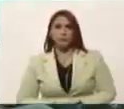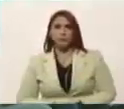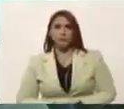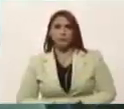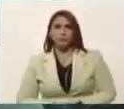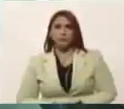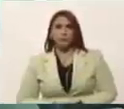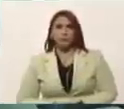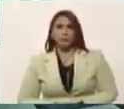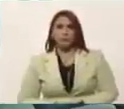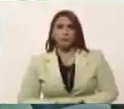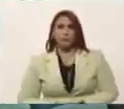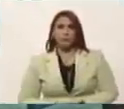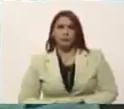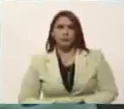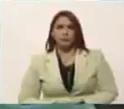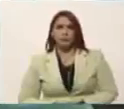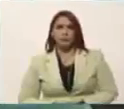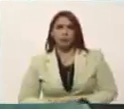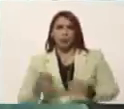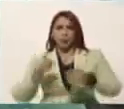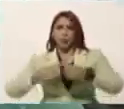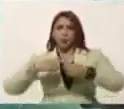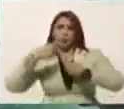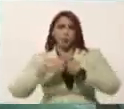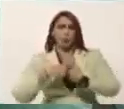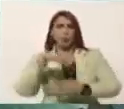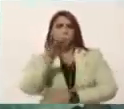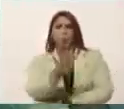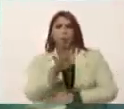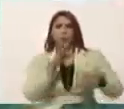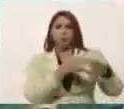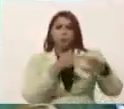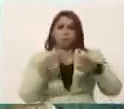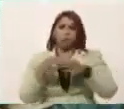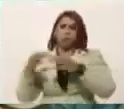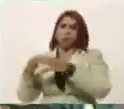cuando se constitucionalizaron los cuatro componentes,